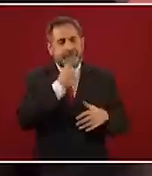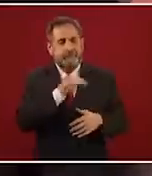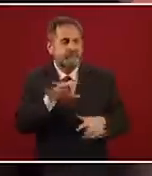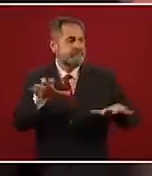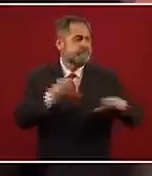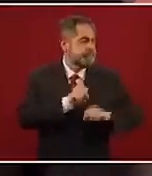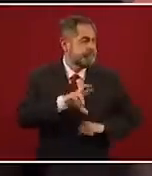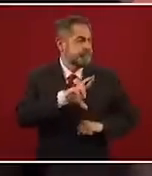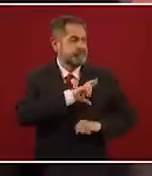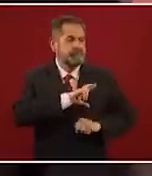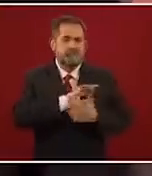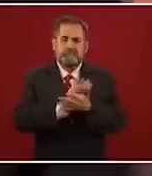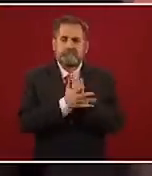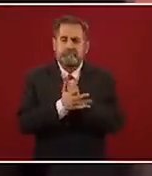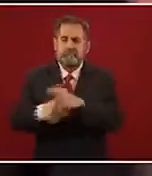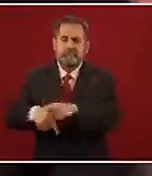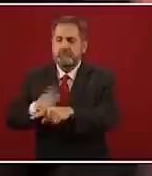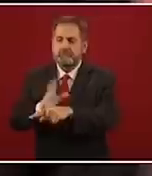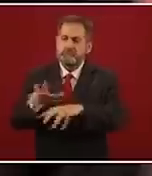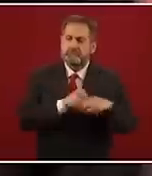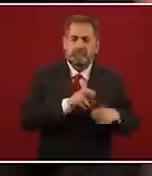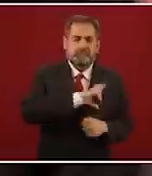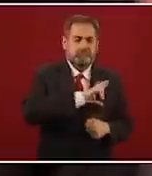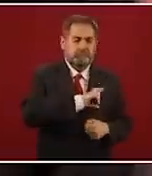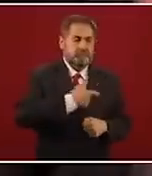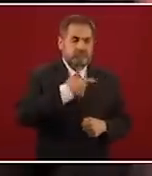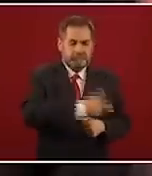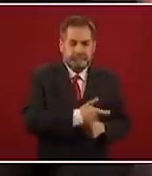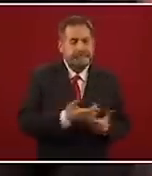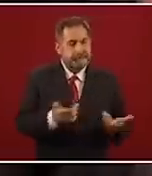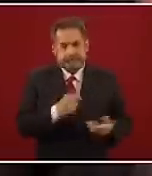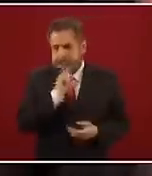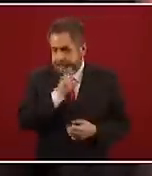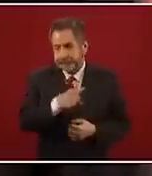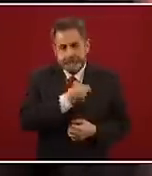apostar a la privatización. En el caso de salud, pues es